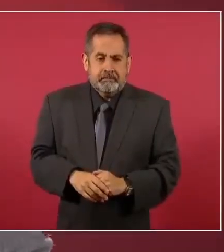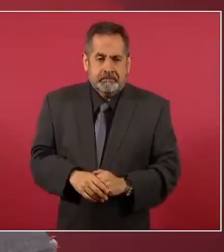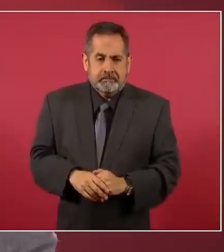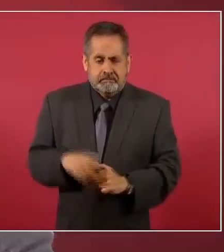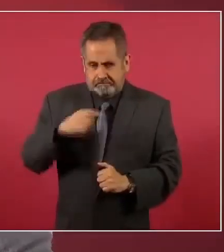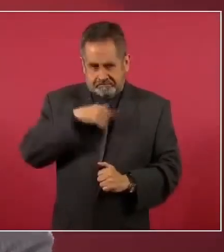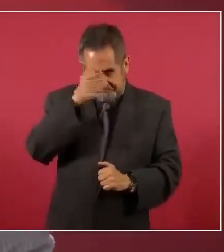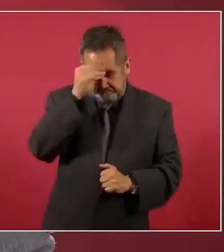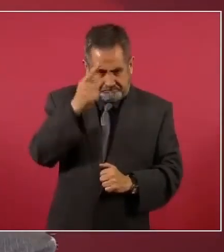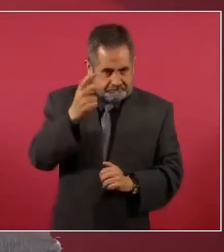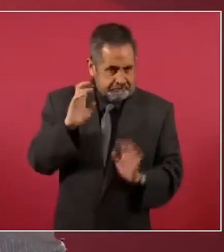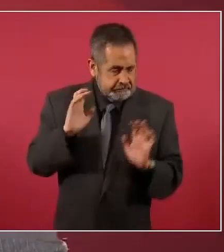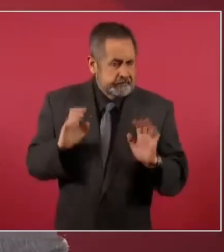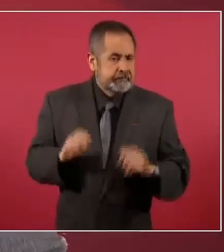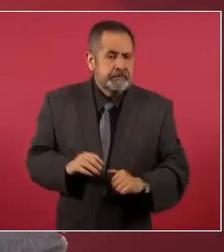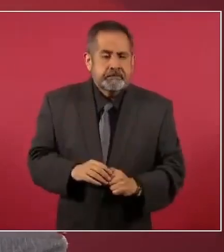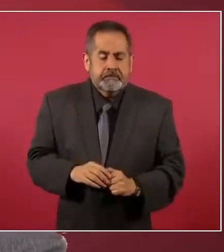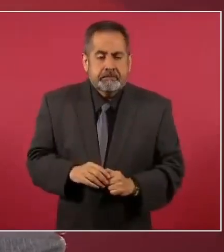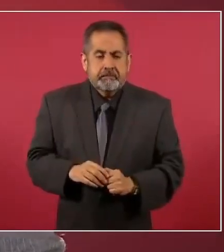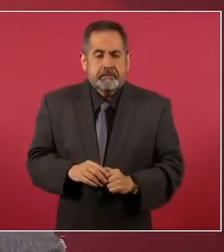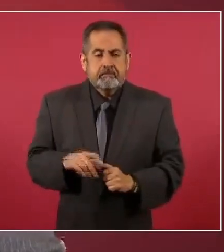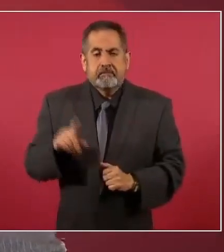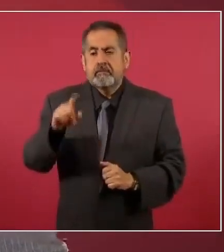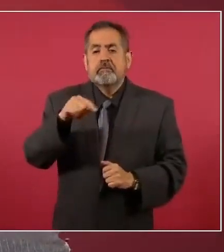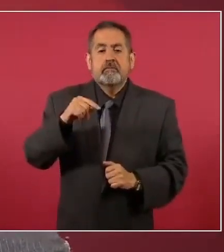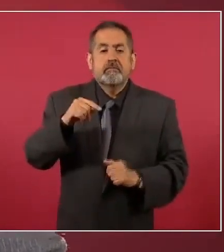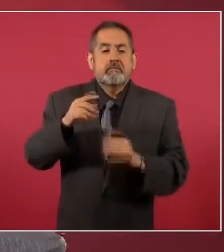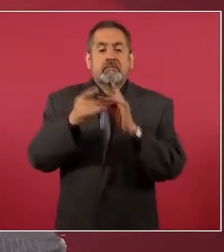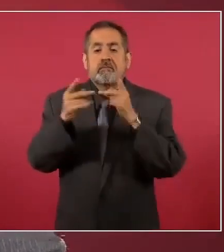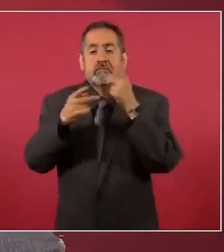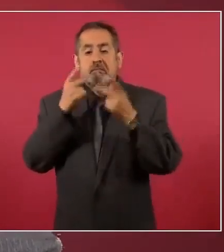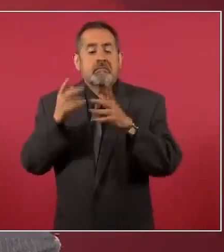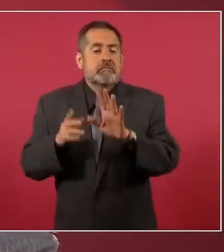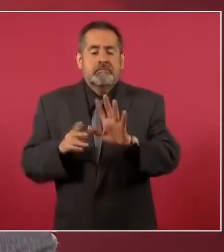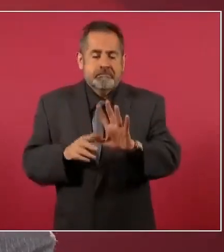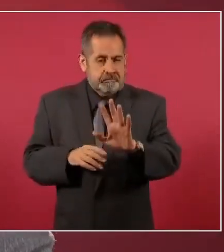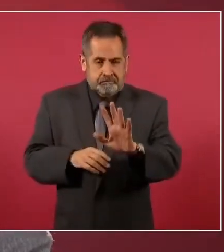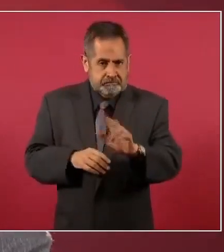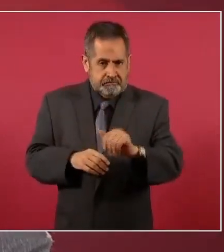para que no vayan a levitar